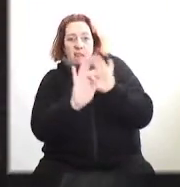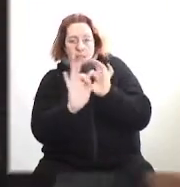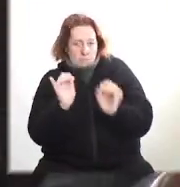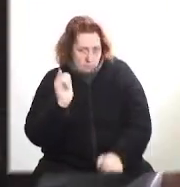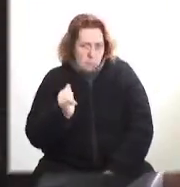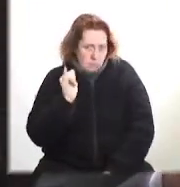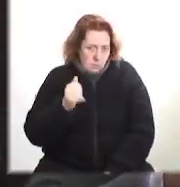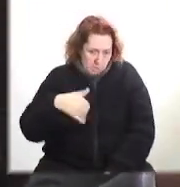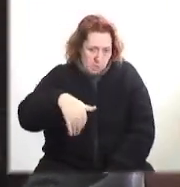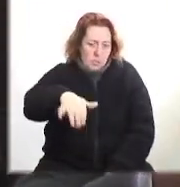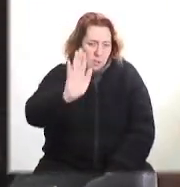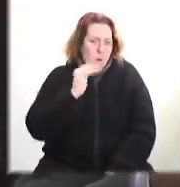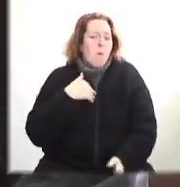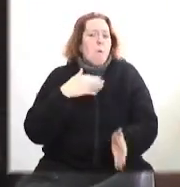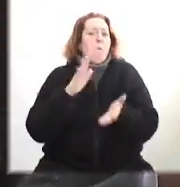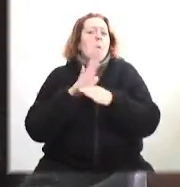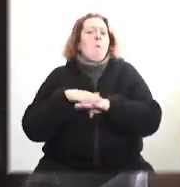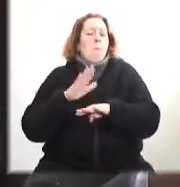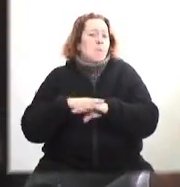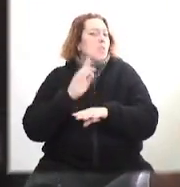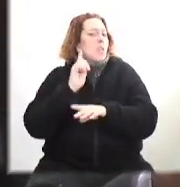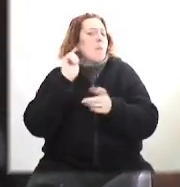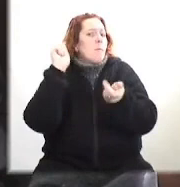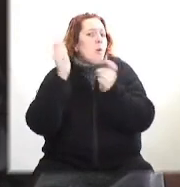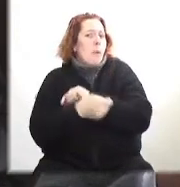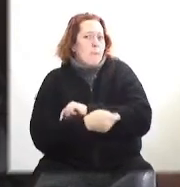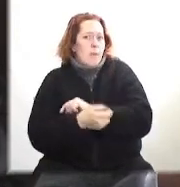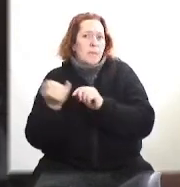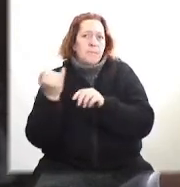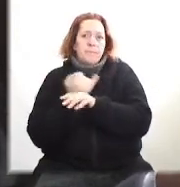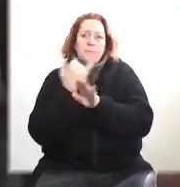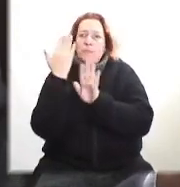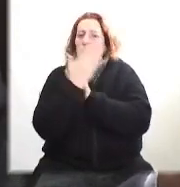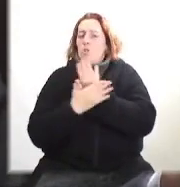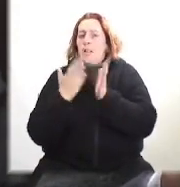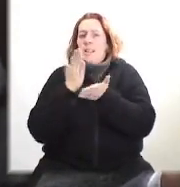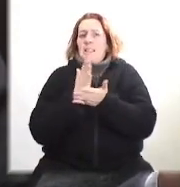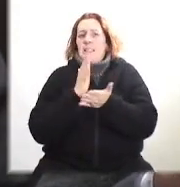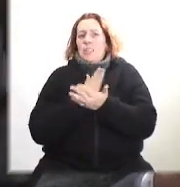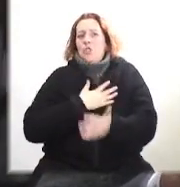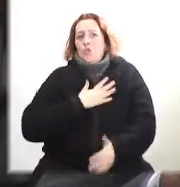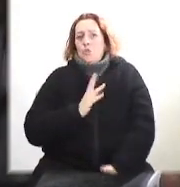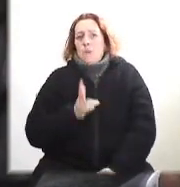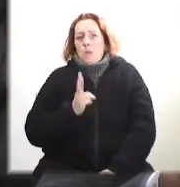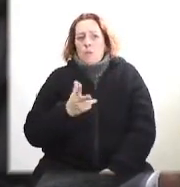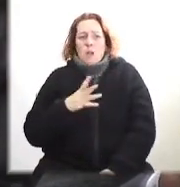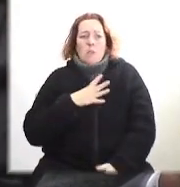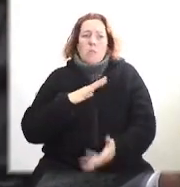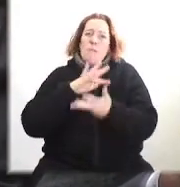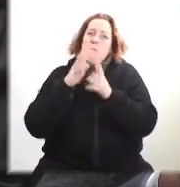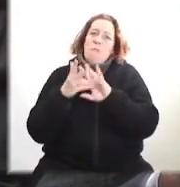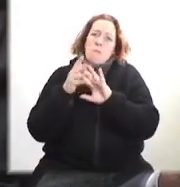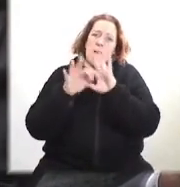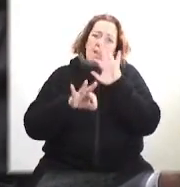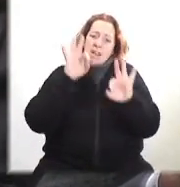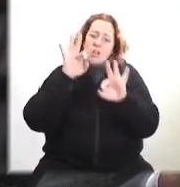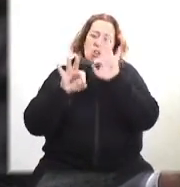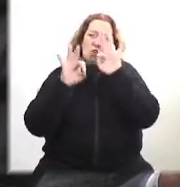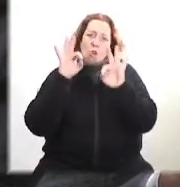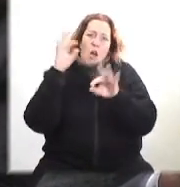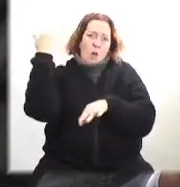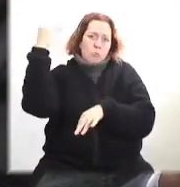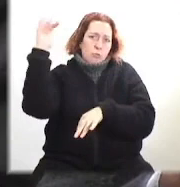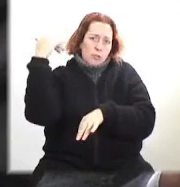en algún momento este Instituto Nacional de Derechos Humanos, que además, por otro lado, tiene una forma de elección de sus autoridades